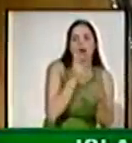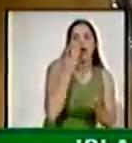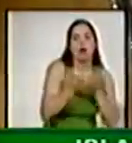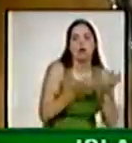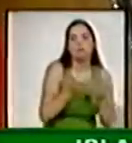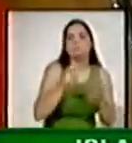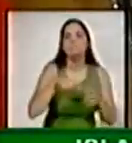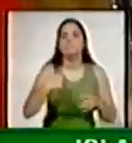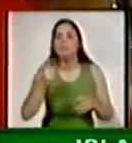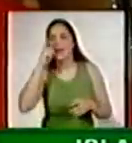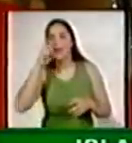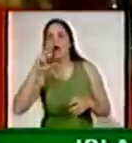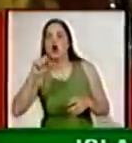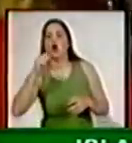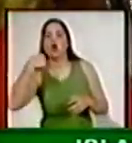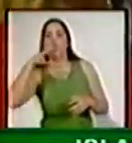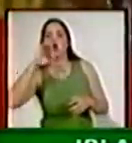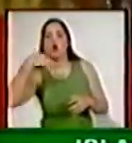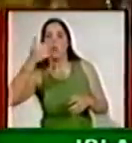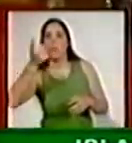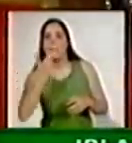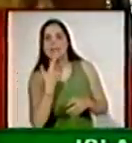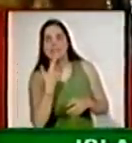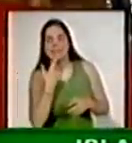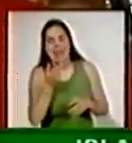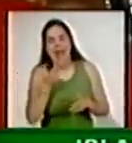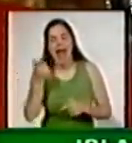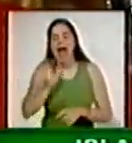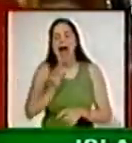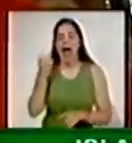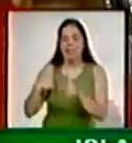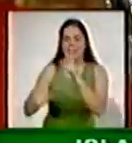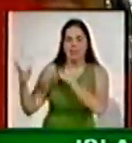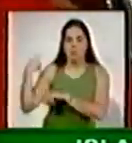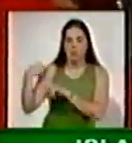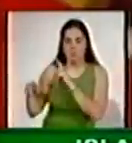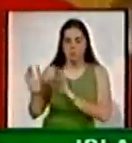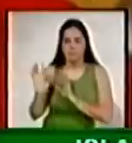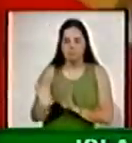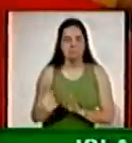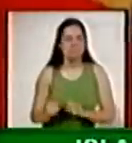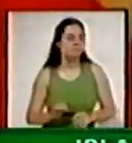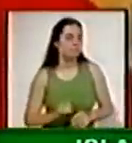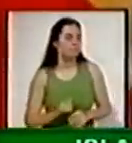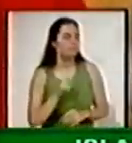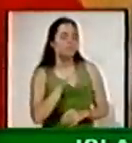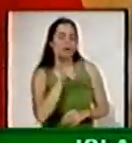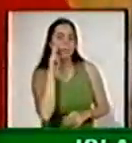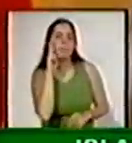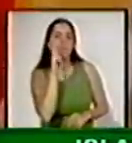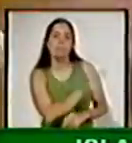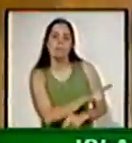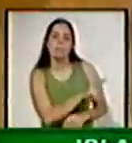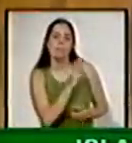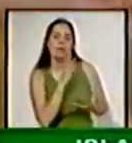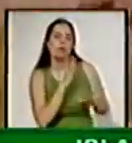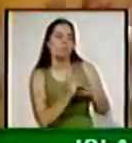Economía doméstica se hacía, claro. De ahí el nombre. Entonces, ¿ves, Panchi? ¿Cómo lo hicimos? Ahí